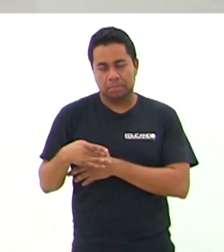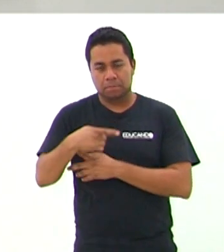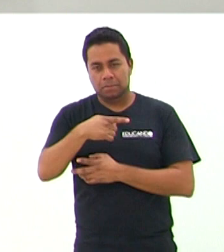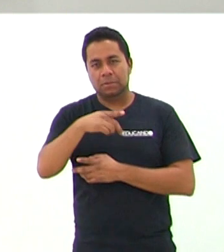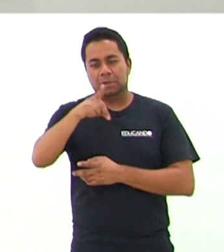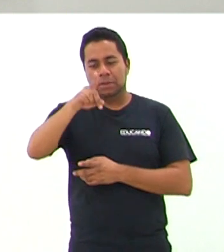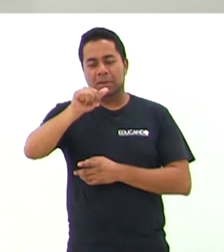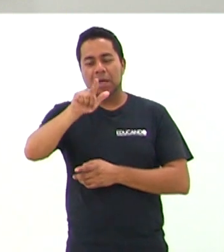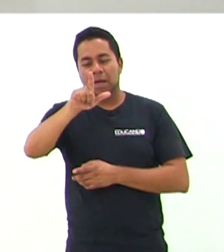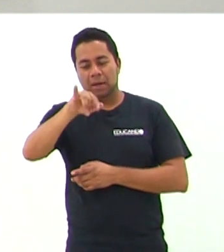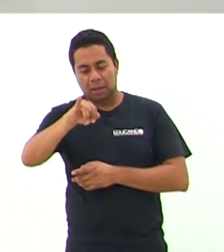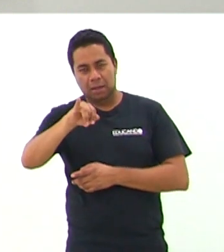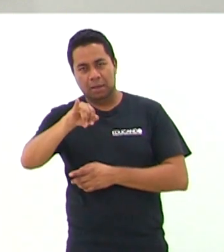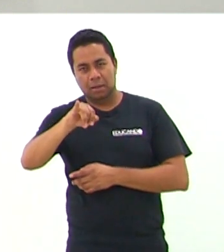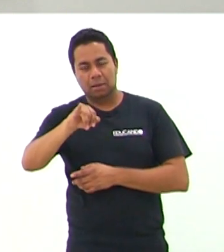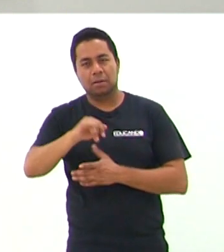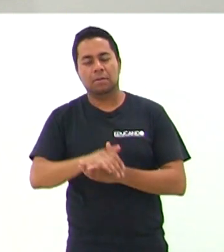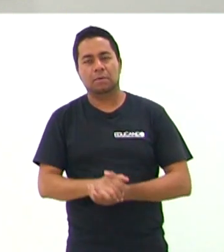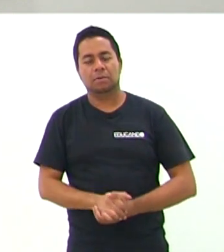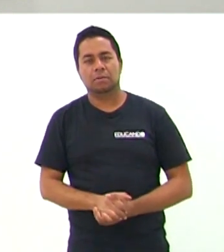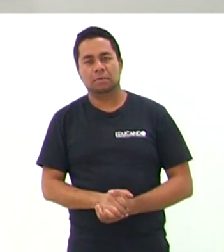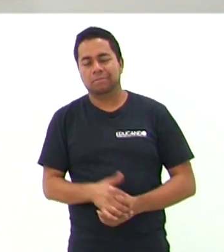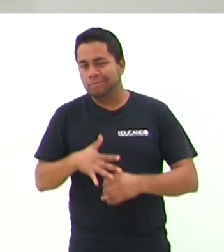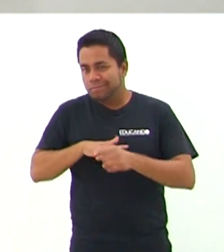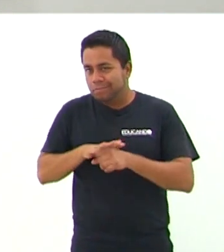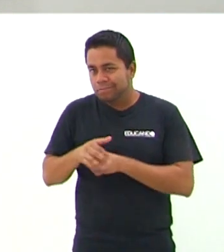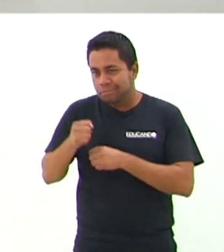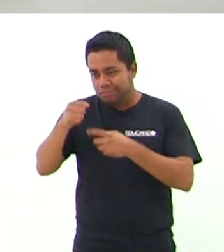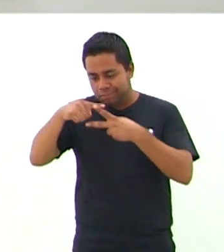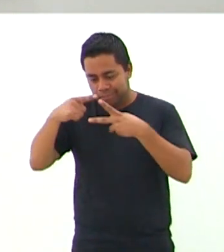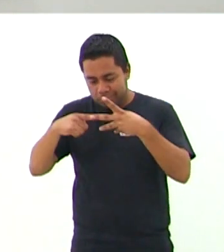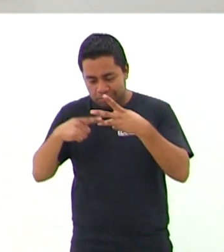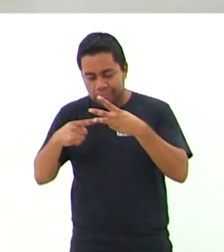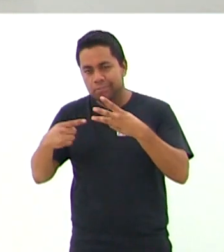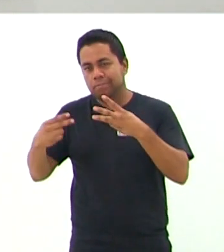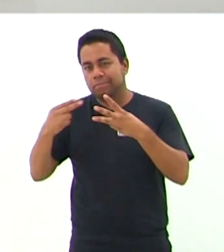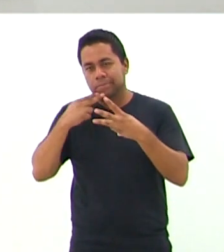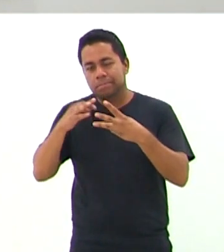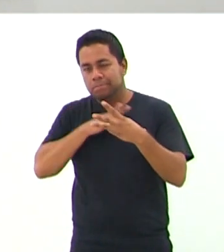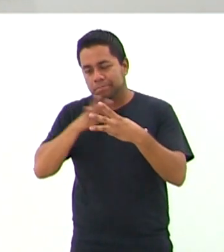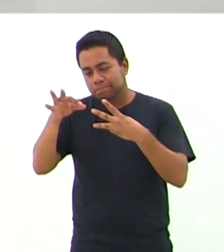Salvador Dalí, ¿cuál de esas tres podemos utilizar?